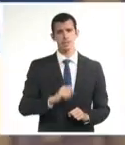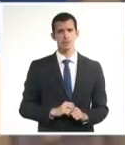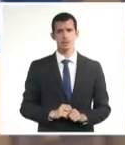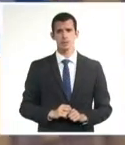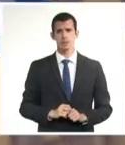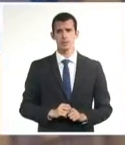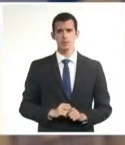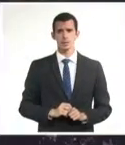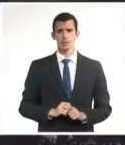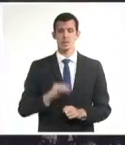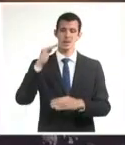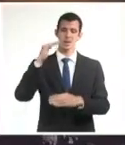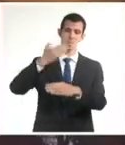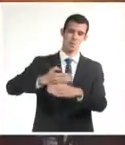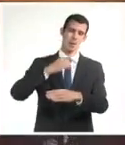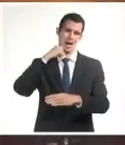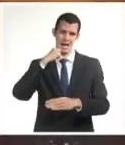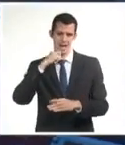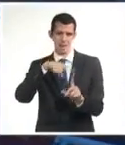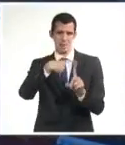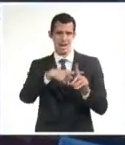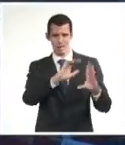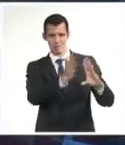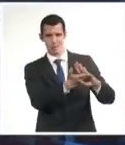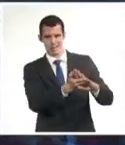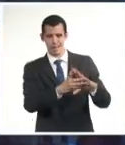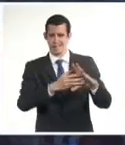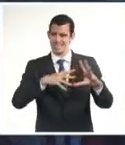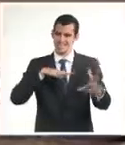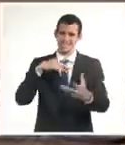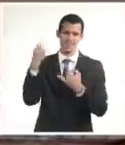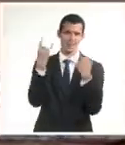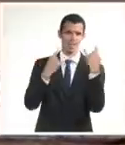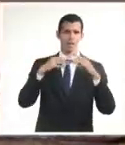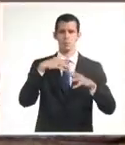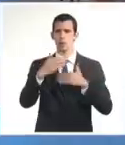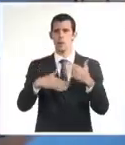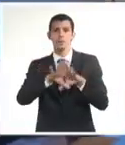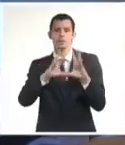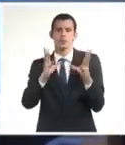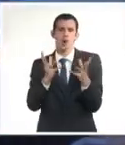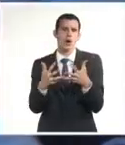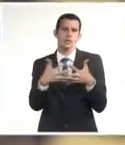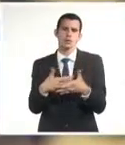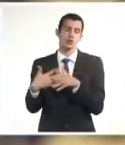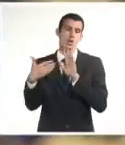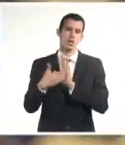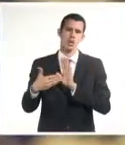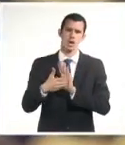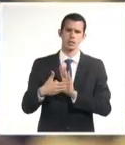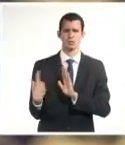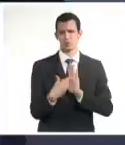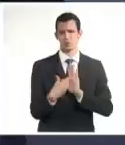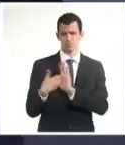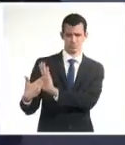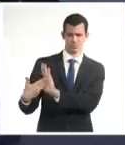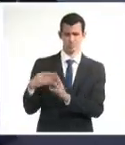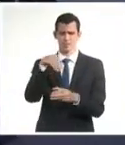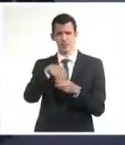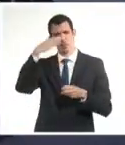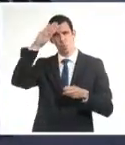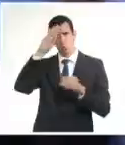las oscuras maniobras políticas de la mayor potencia del mundo, los cubanos han logrado fundar y crecer y